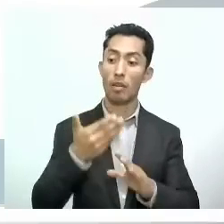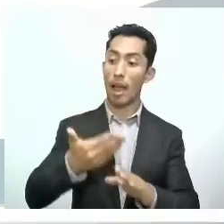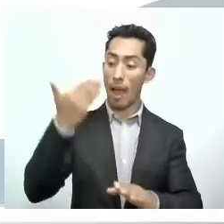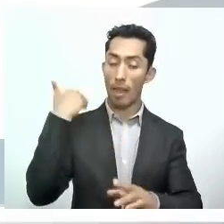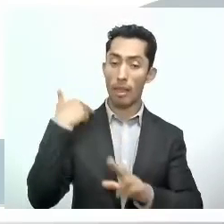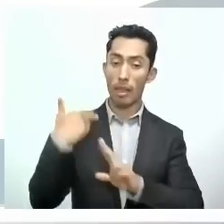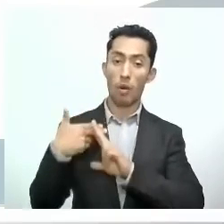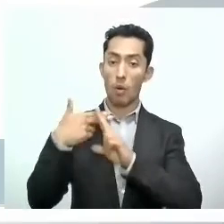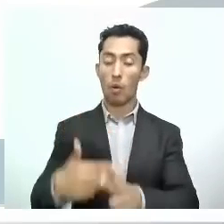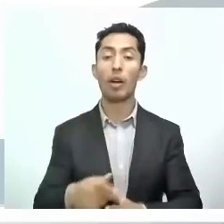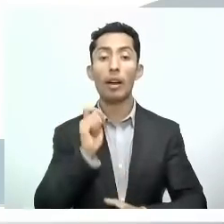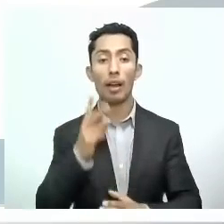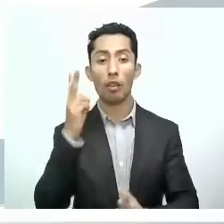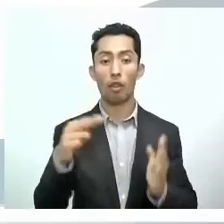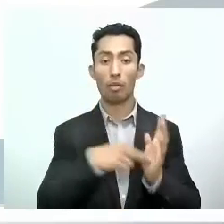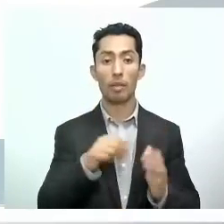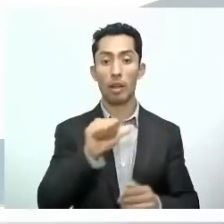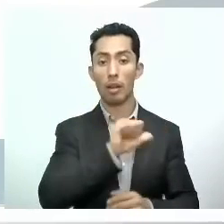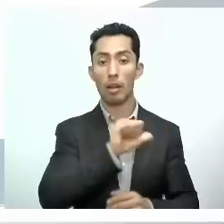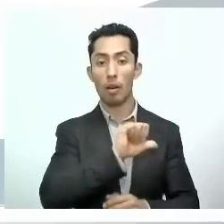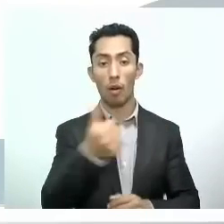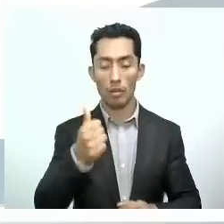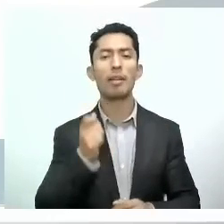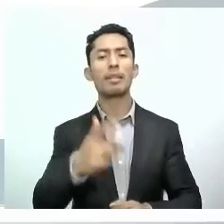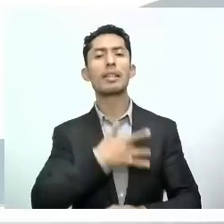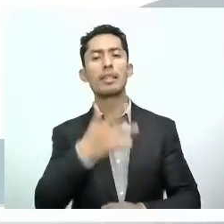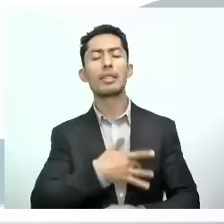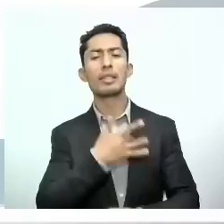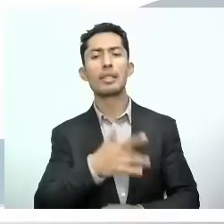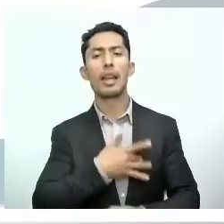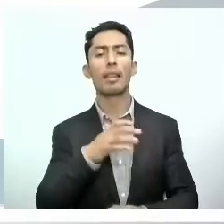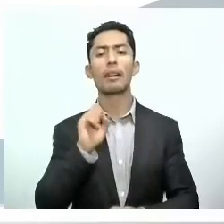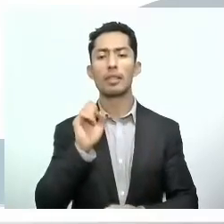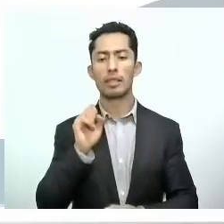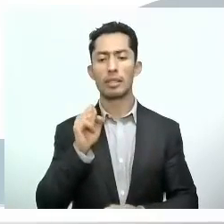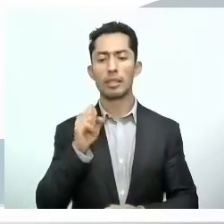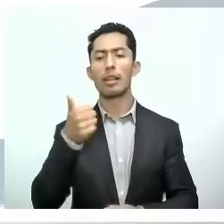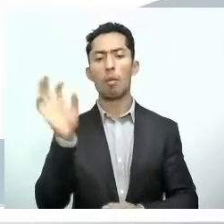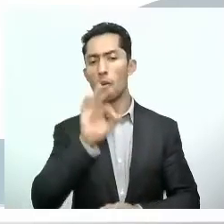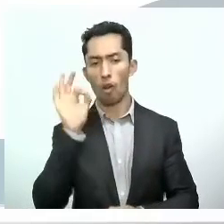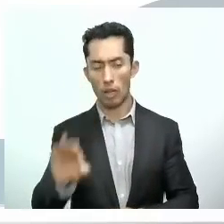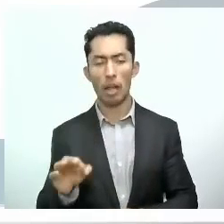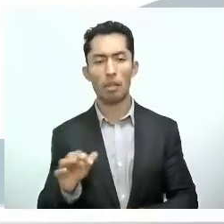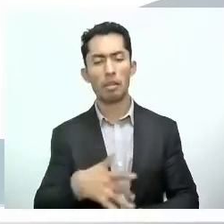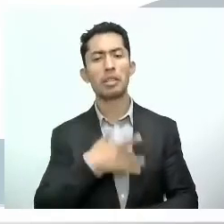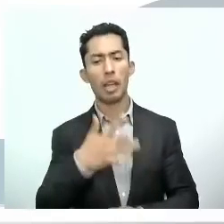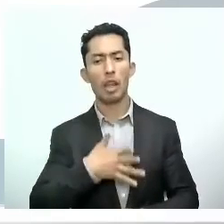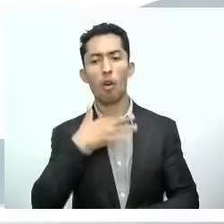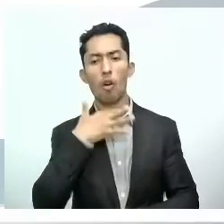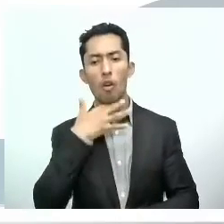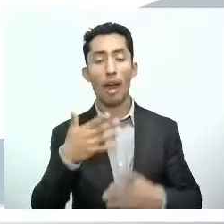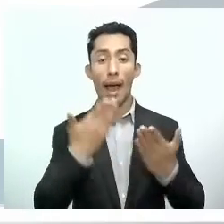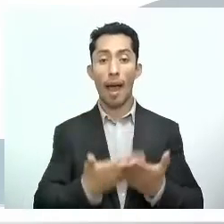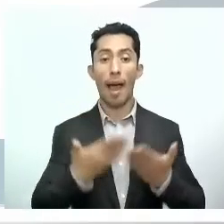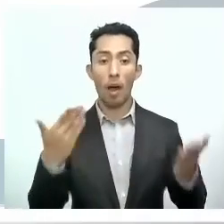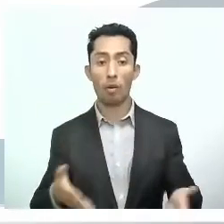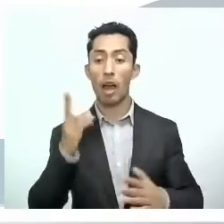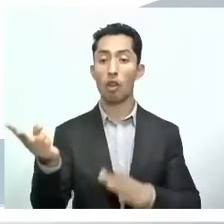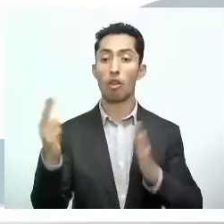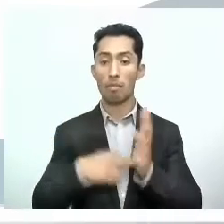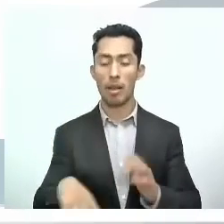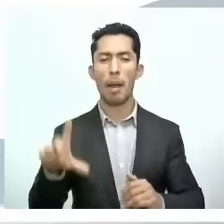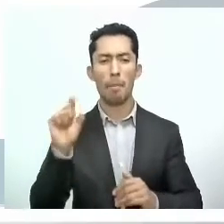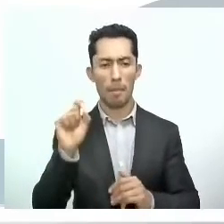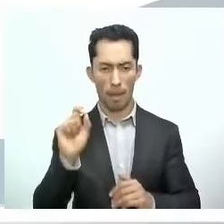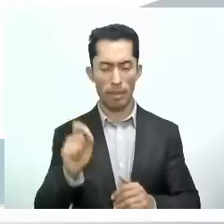en 2011 esta percepción era del 66% y vemos cómo ahora en 2020 va